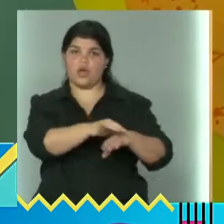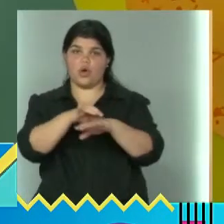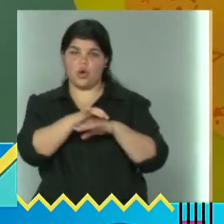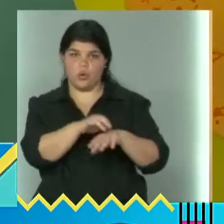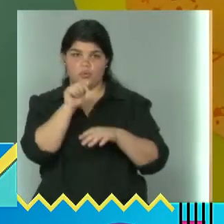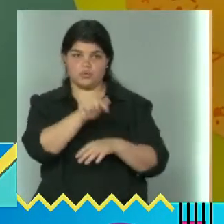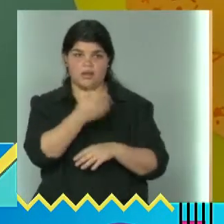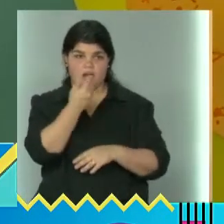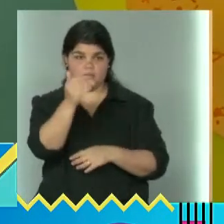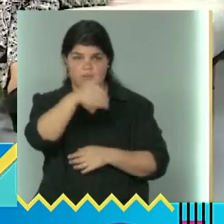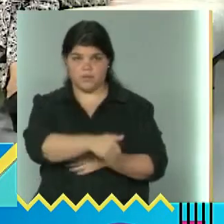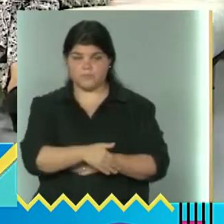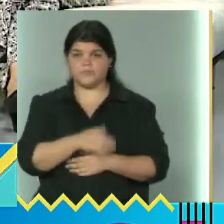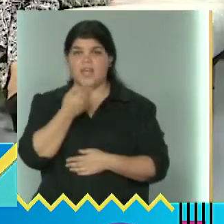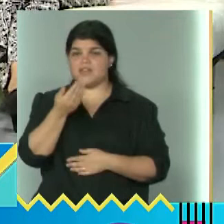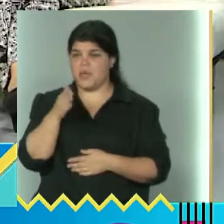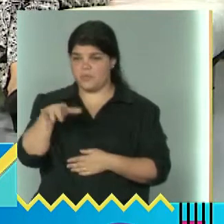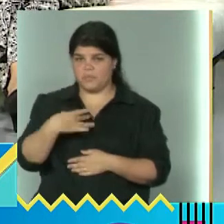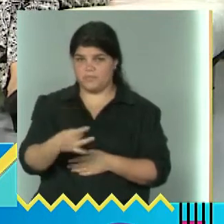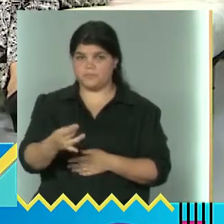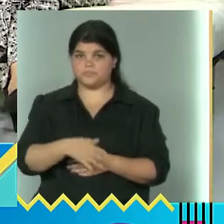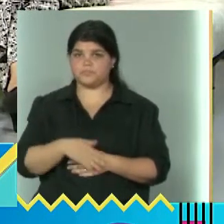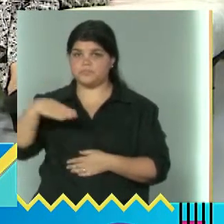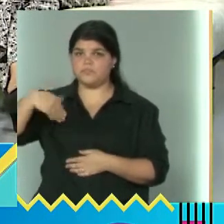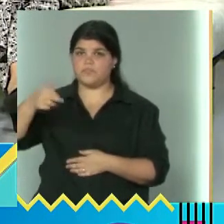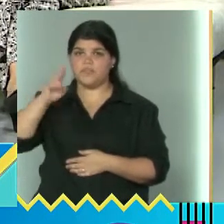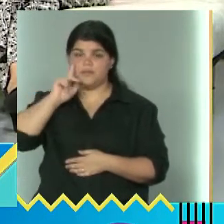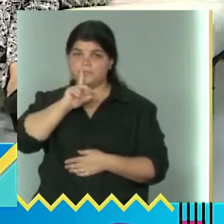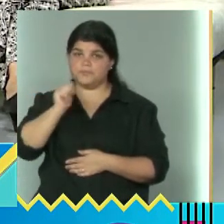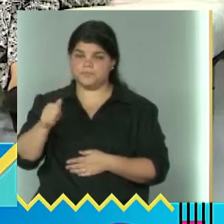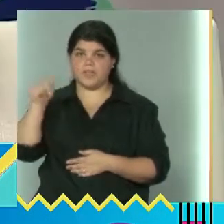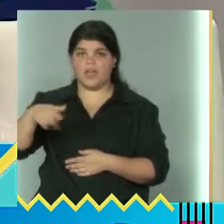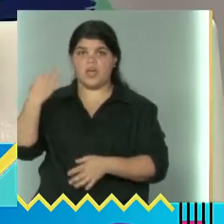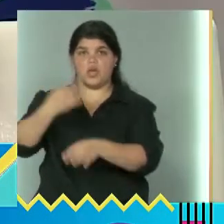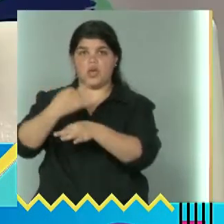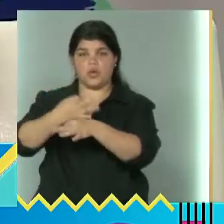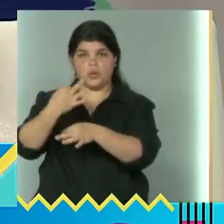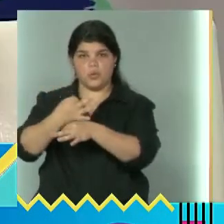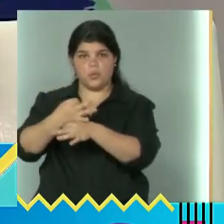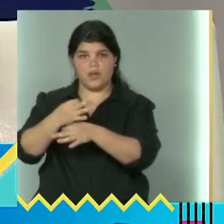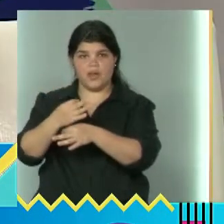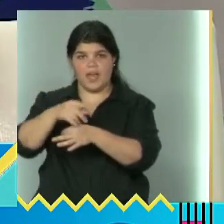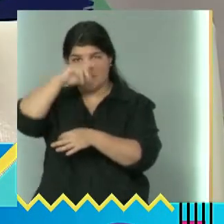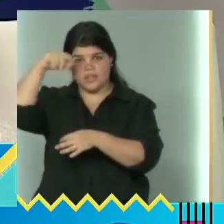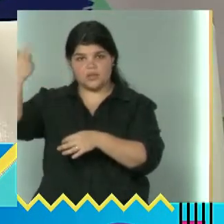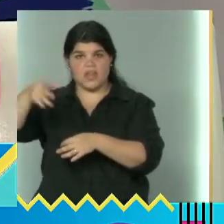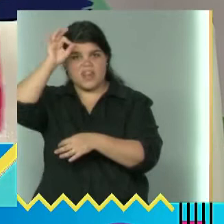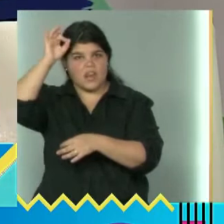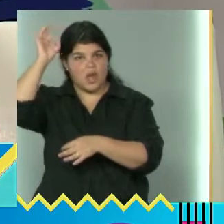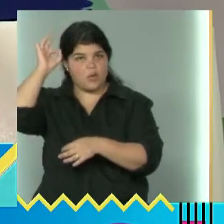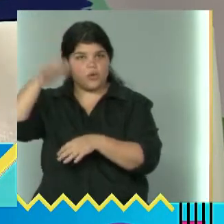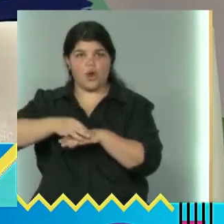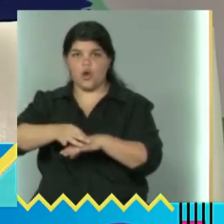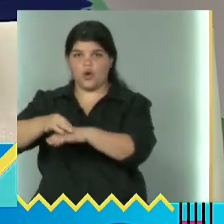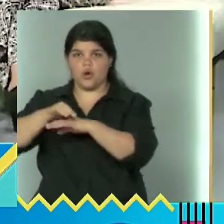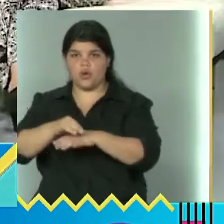Gracias a vos por la invitación. Marita Abram, creadora y directora de la Escuela Internacional de Neurocoaching 4D. Muchísimas gracias, Marita, por estar aquí.